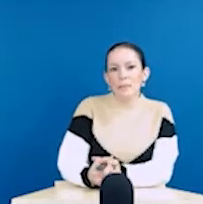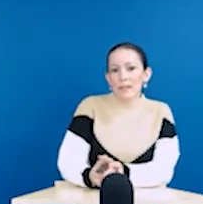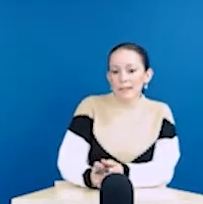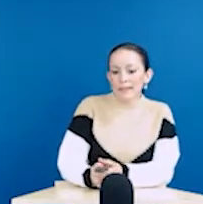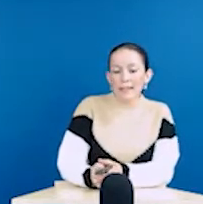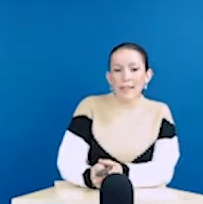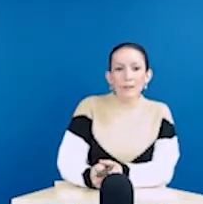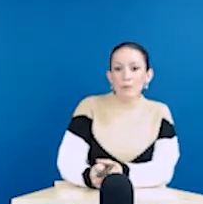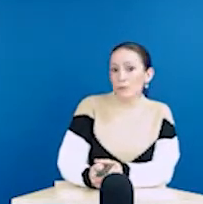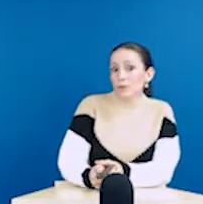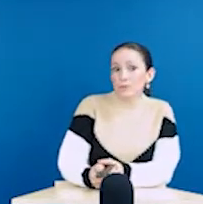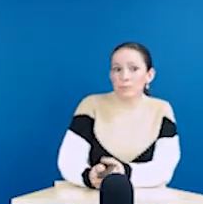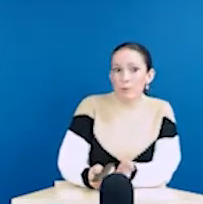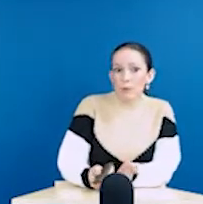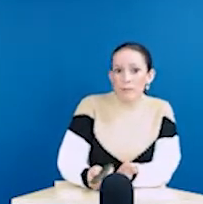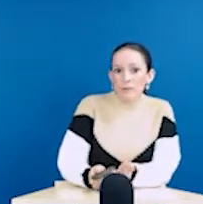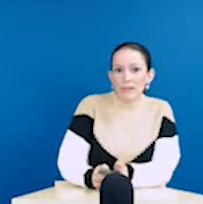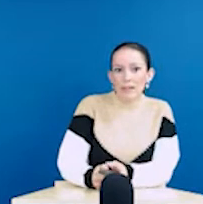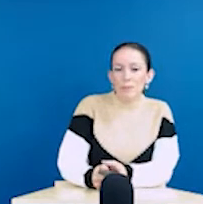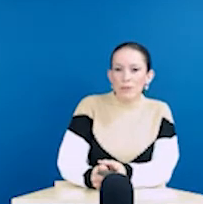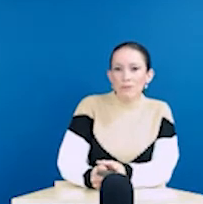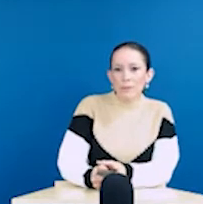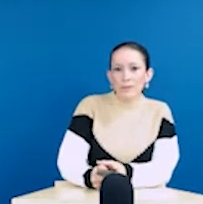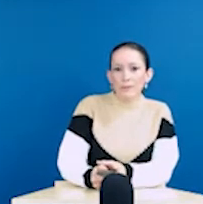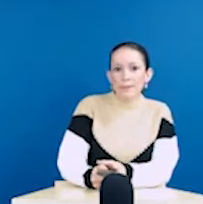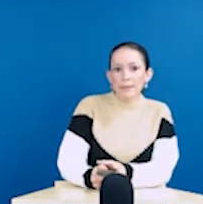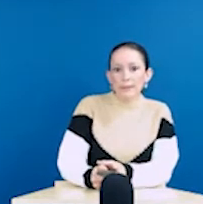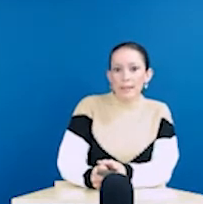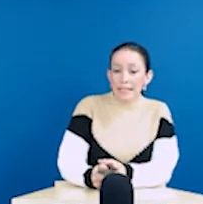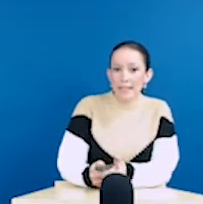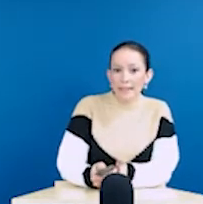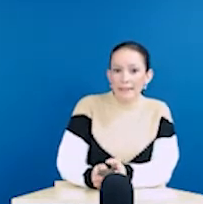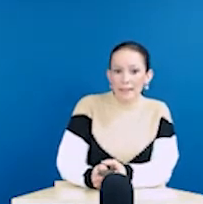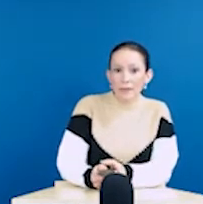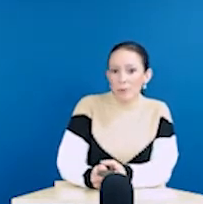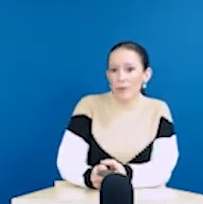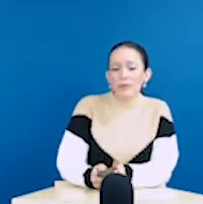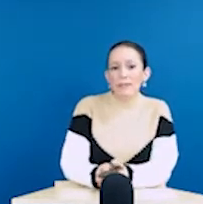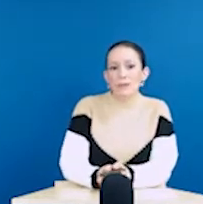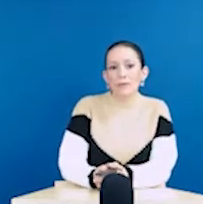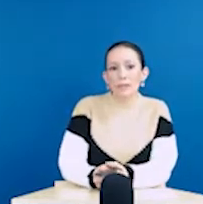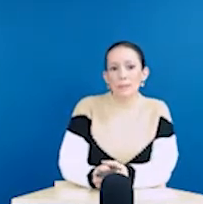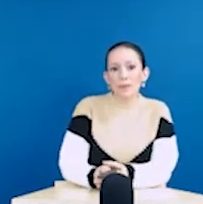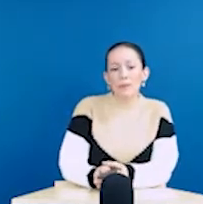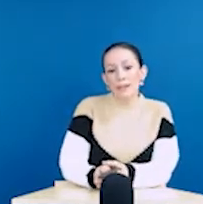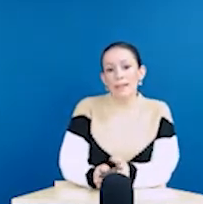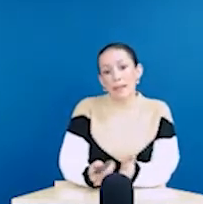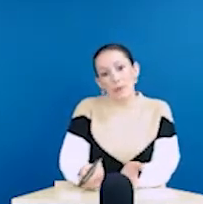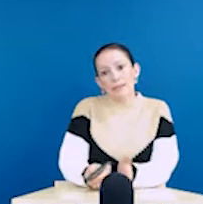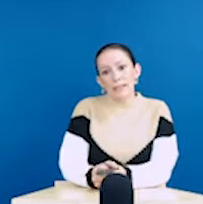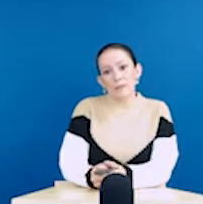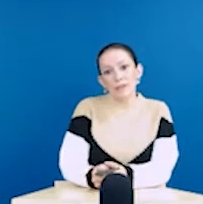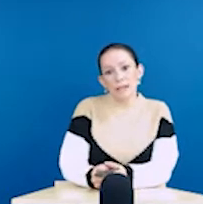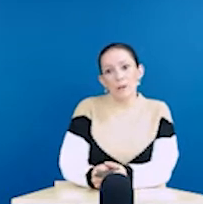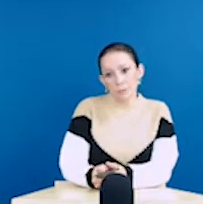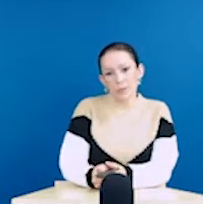paciente, porque gracias a eso nosotros podemos sacarle mucha información a ese paciente y gracias a eso podemos iniciar un tratamiento que